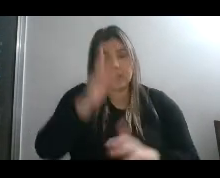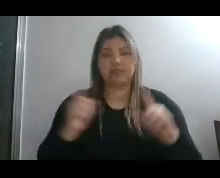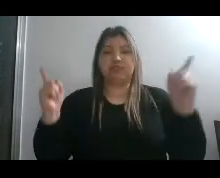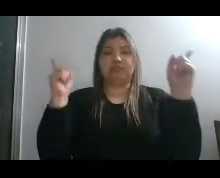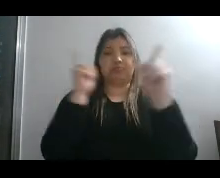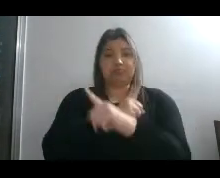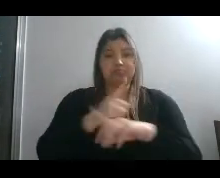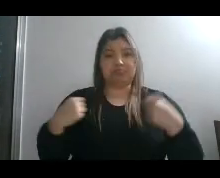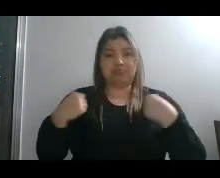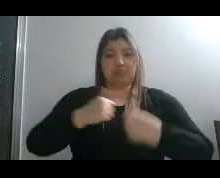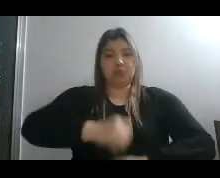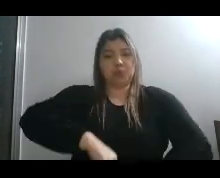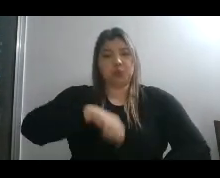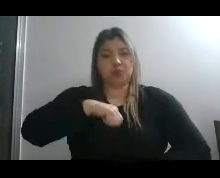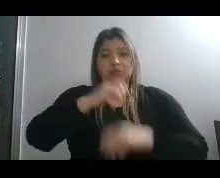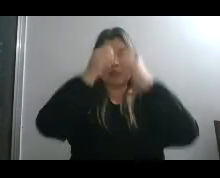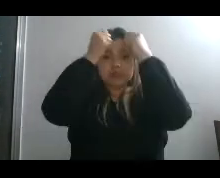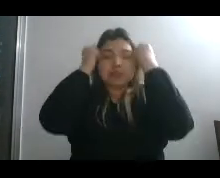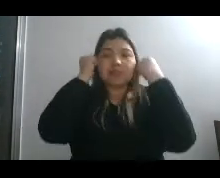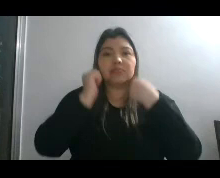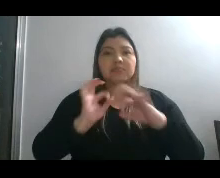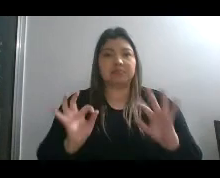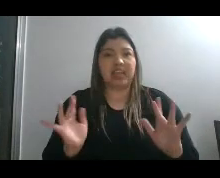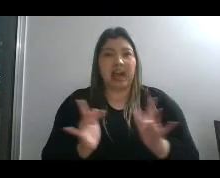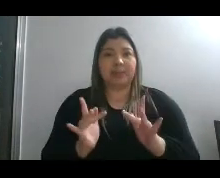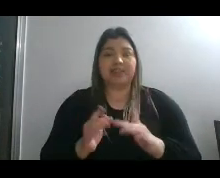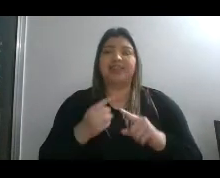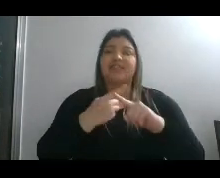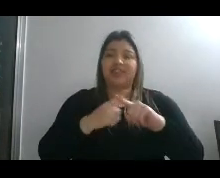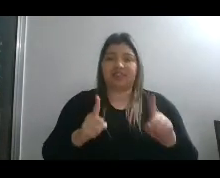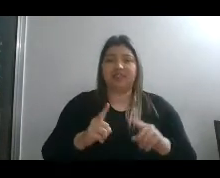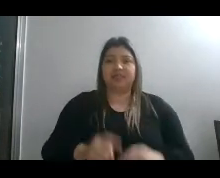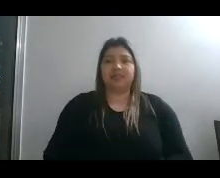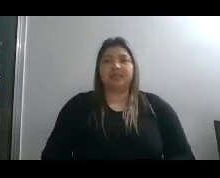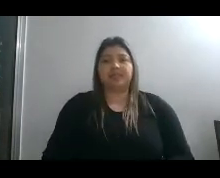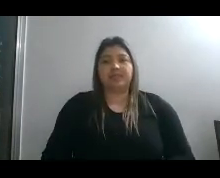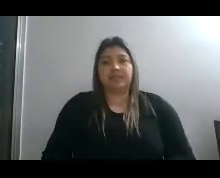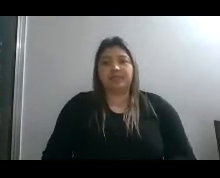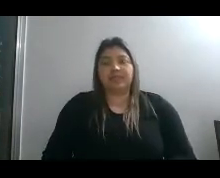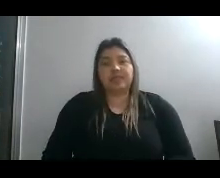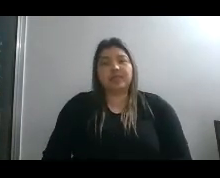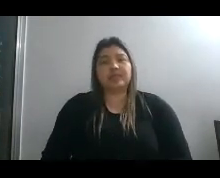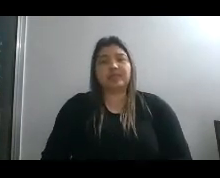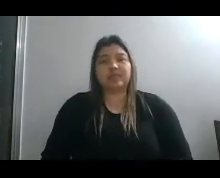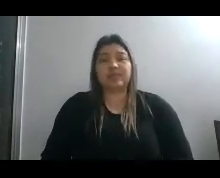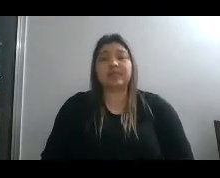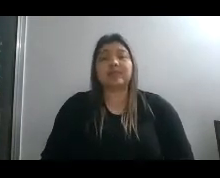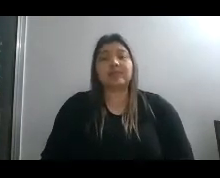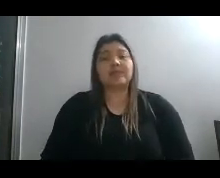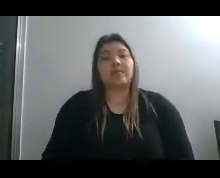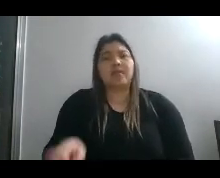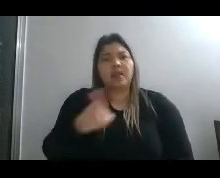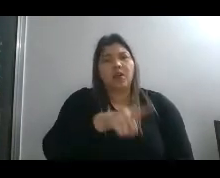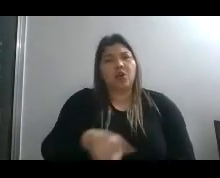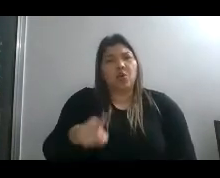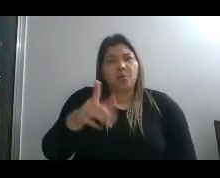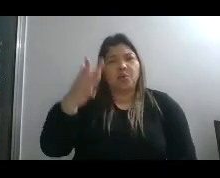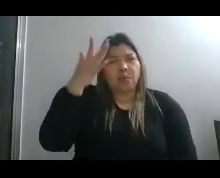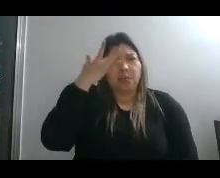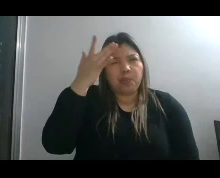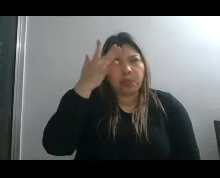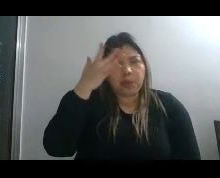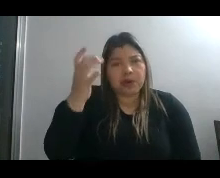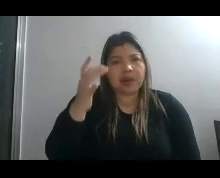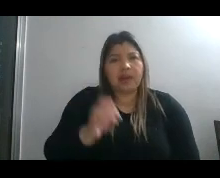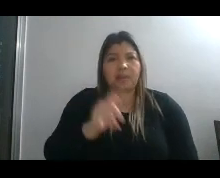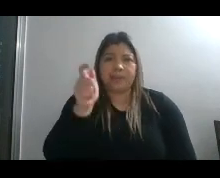tema y sobre todo oportuno. ¿Sabe cuál es la razón por la cual están incentivando el uso de guantes a trabajadores que no están en el sector